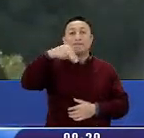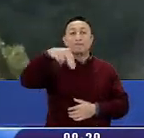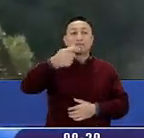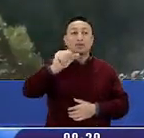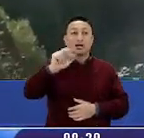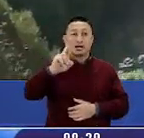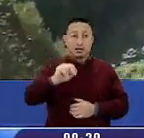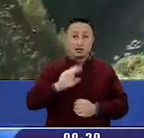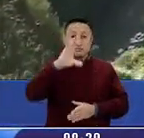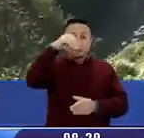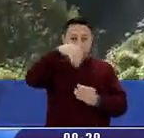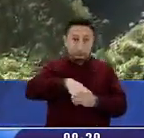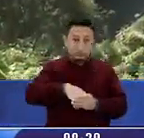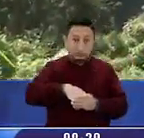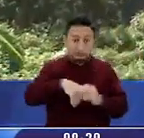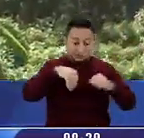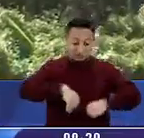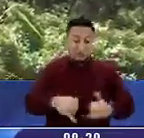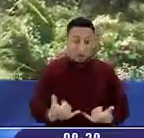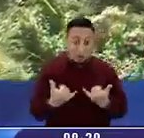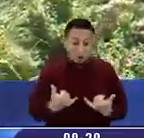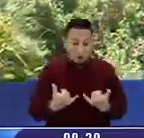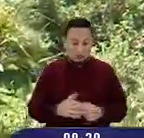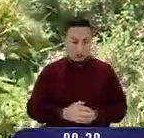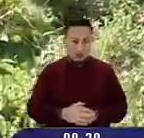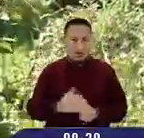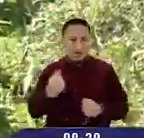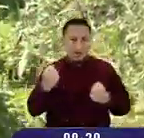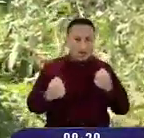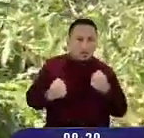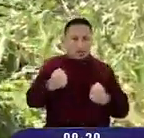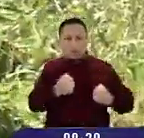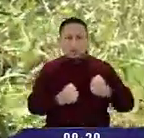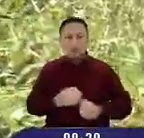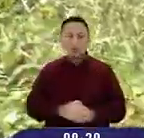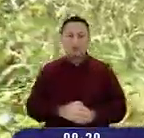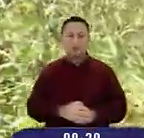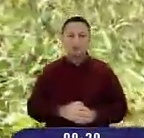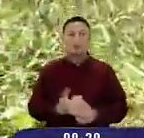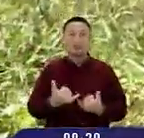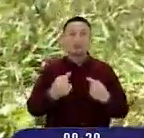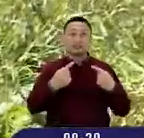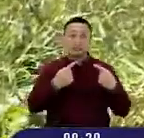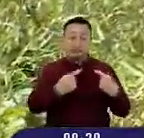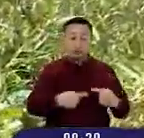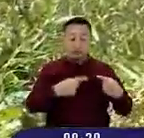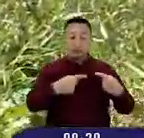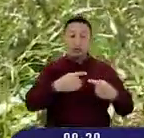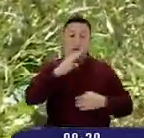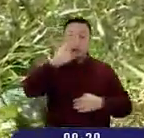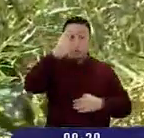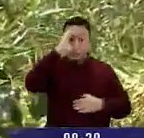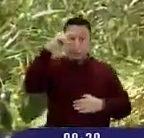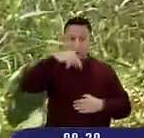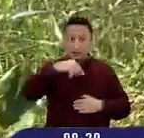Robert. Un día de aventura, un día de arriesgado para nosotros, pero este es el día a día que cumple la Policía Nacional en sus distintos